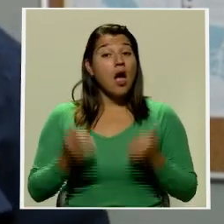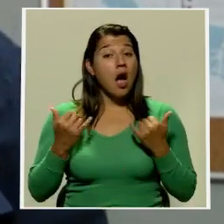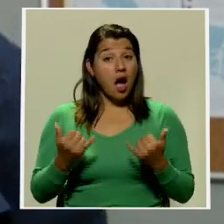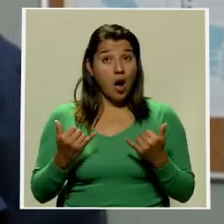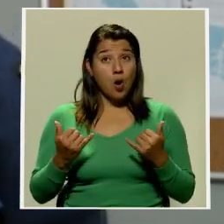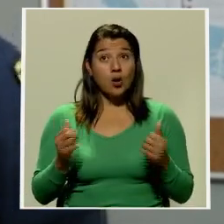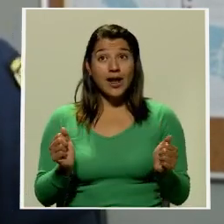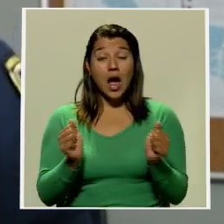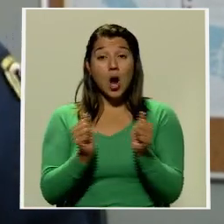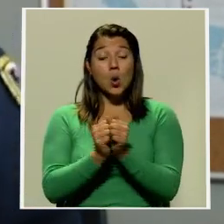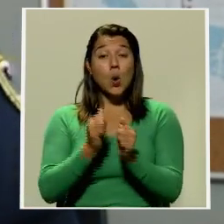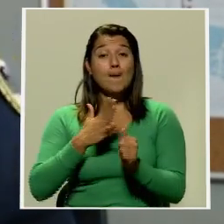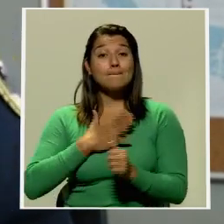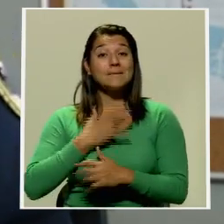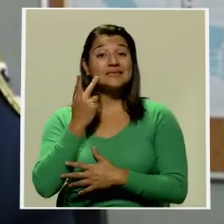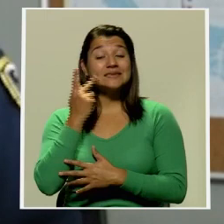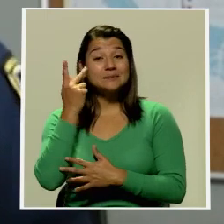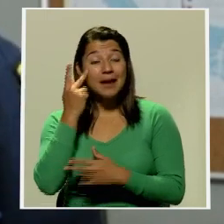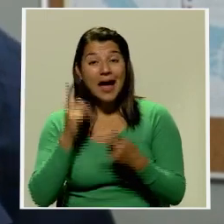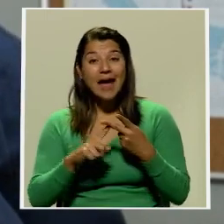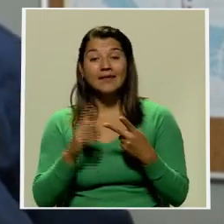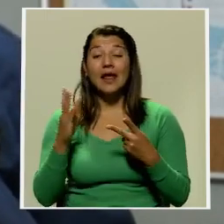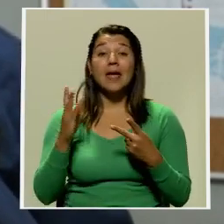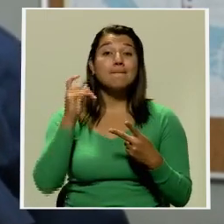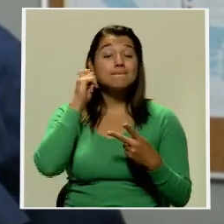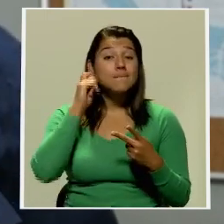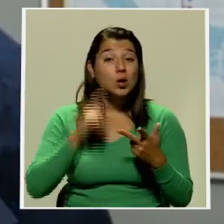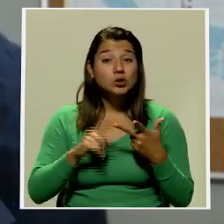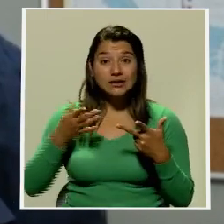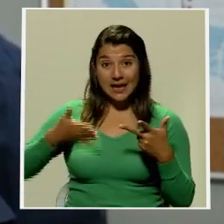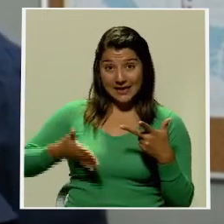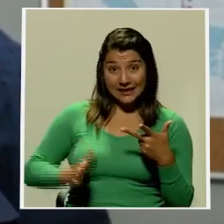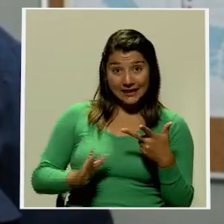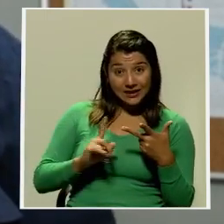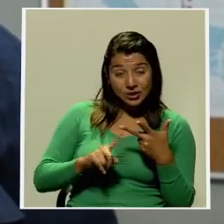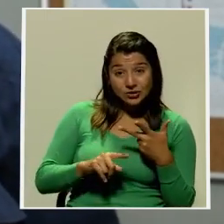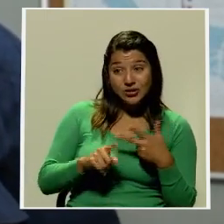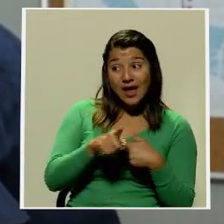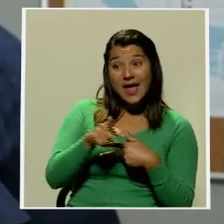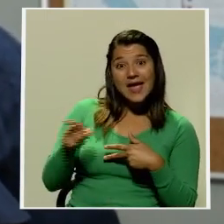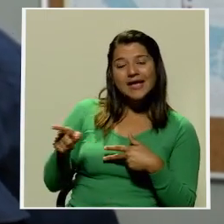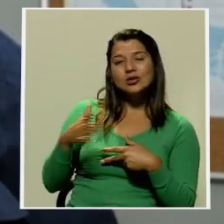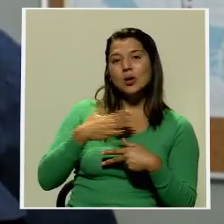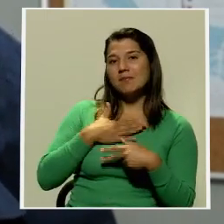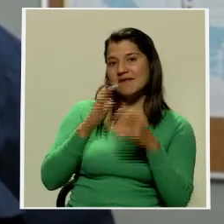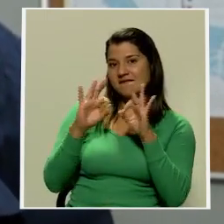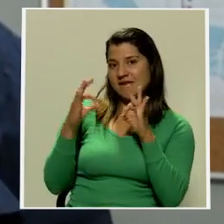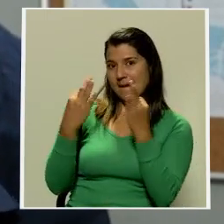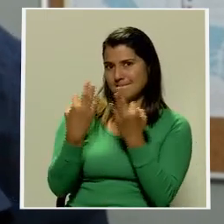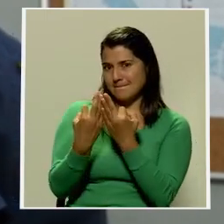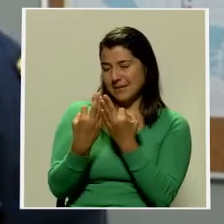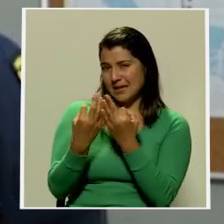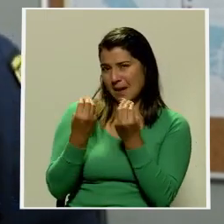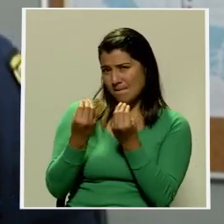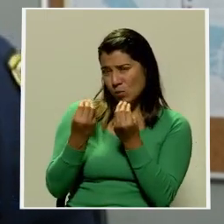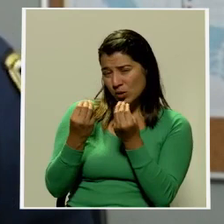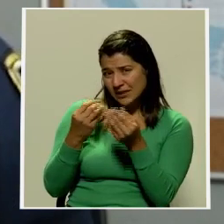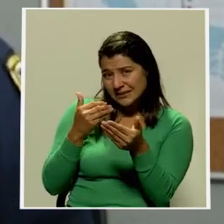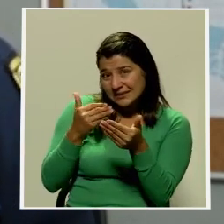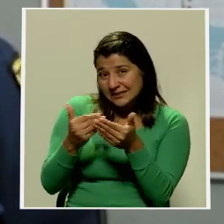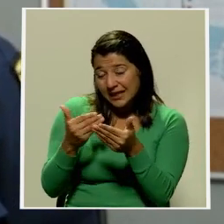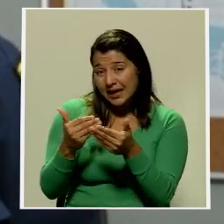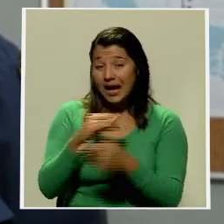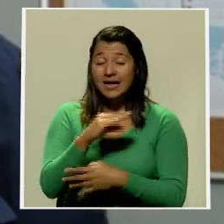mis papás, mi esposa, mis hijos, ellos son un círculo muy cercano y yo